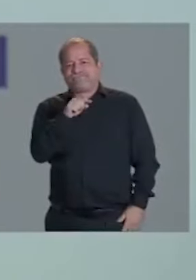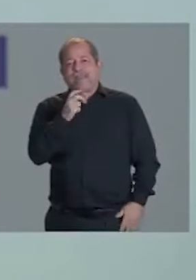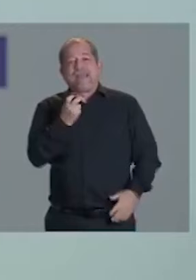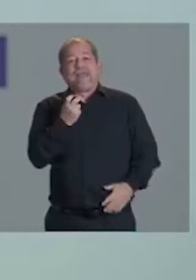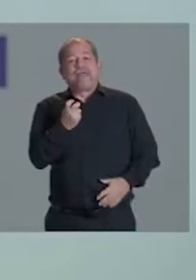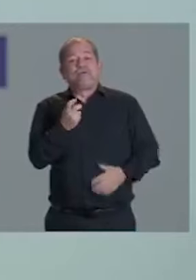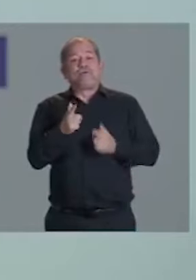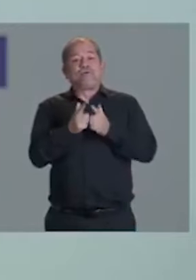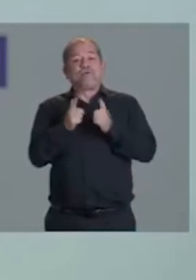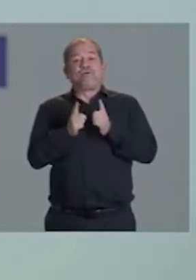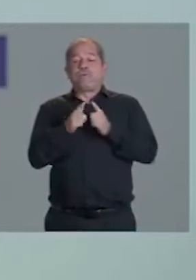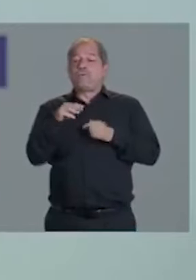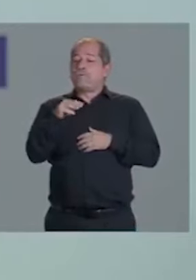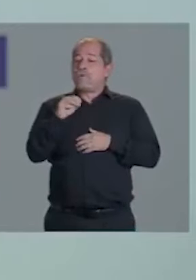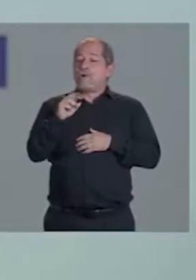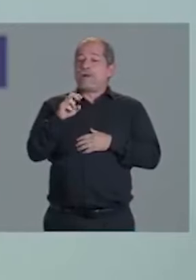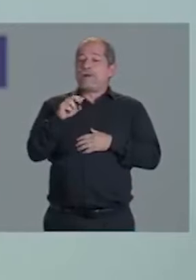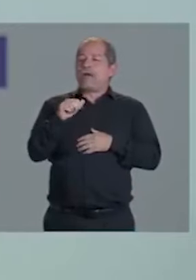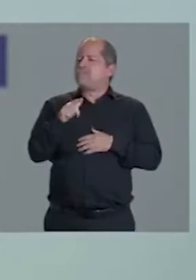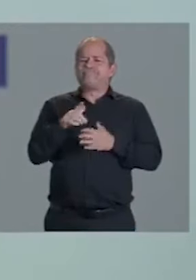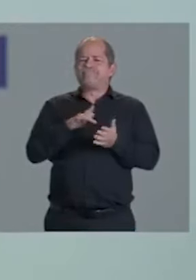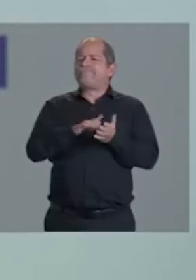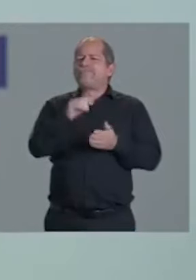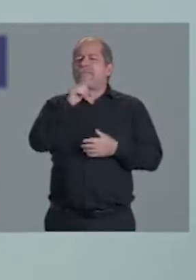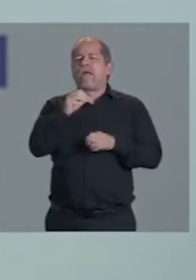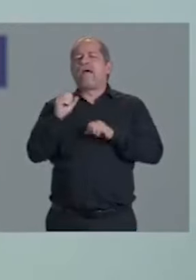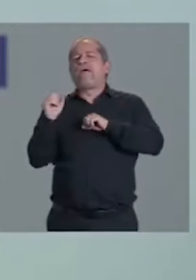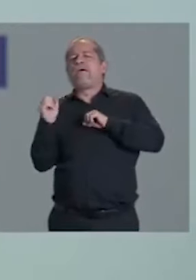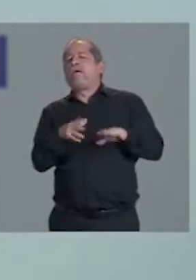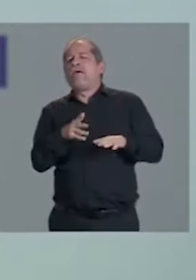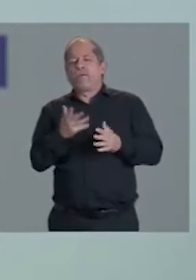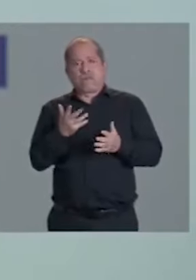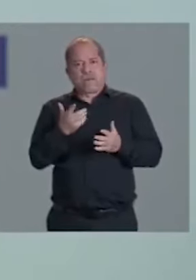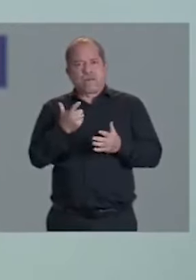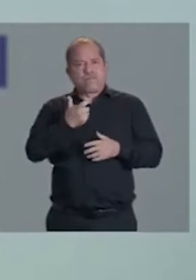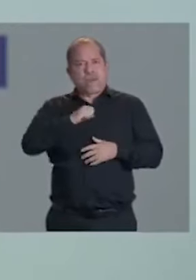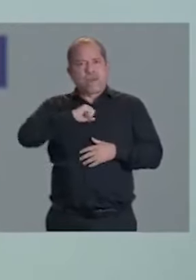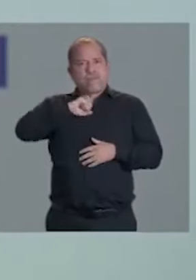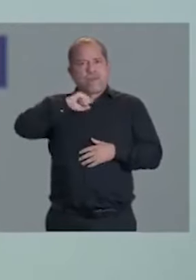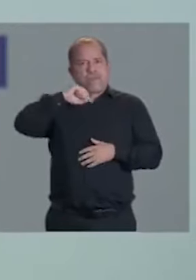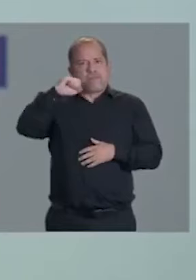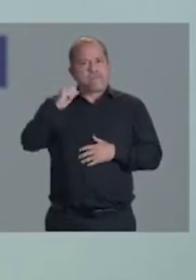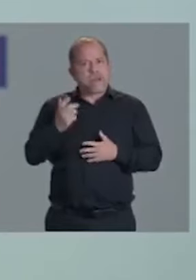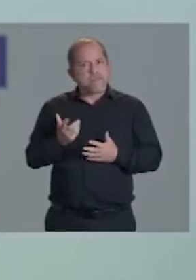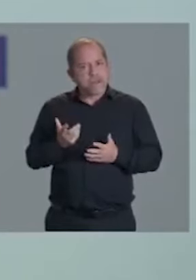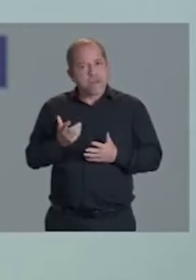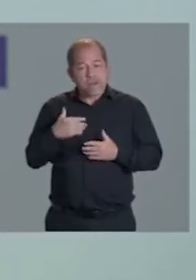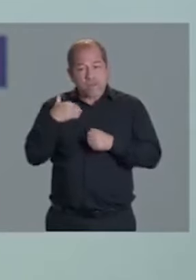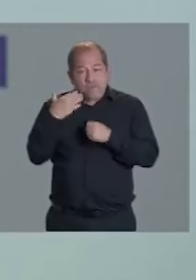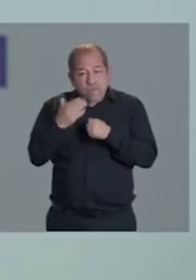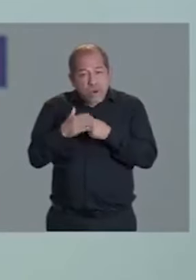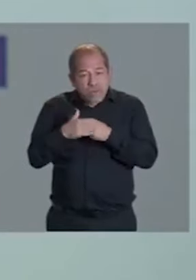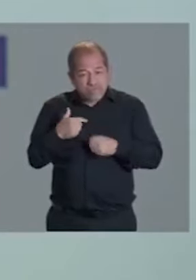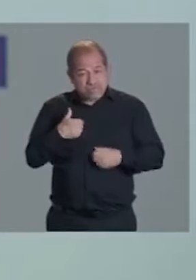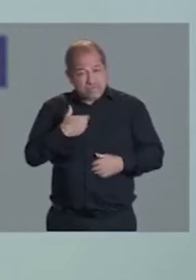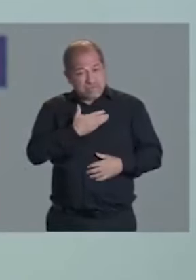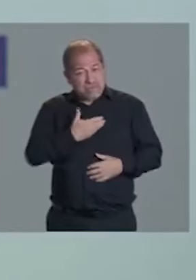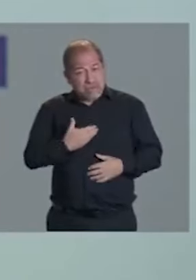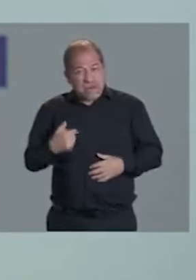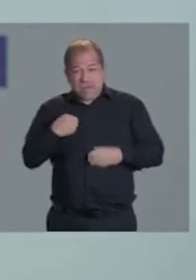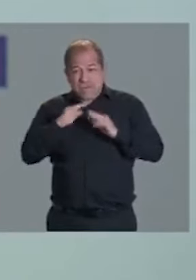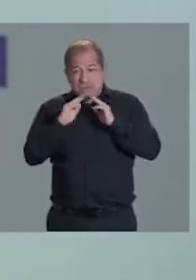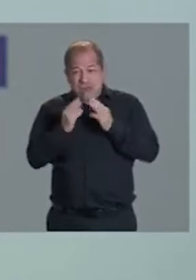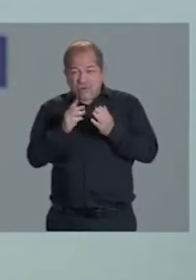los productos, como presidenta voy a castigar a los delincuentes. Se va a acabar la extorsión.